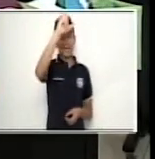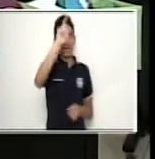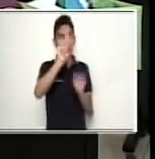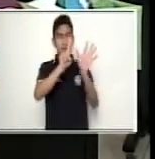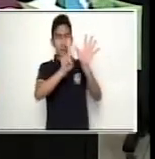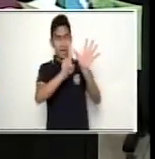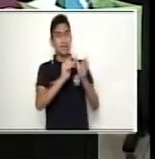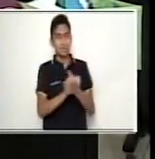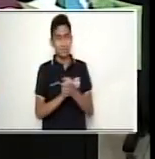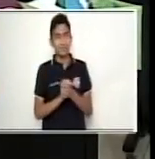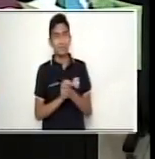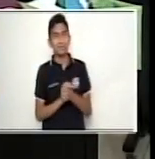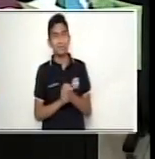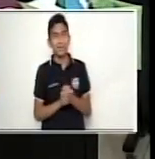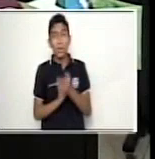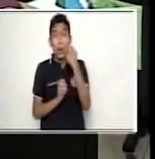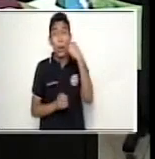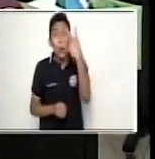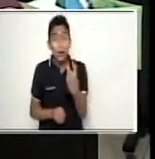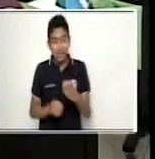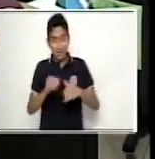jugando.